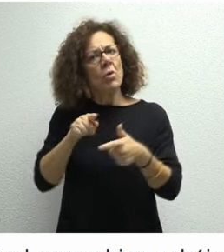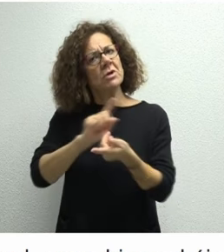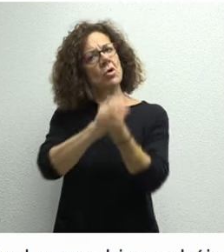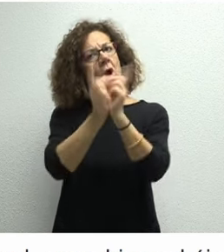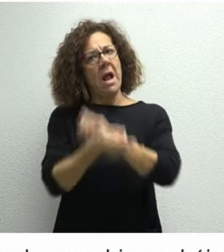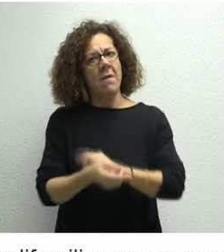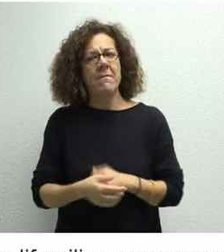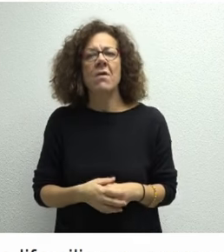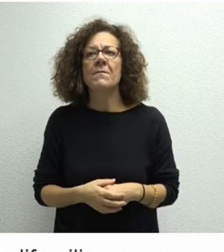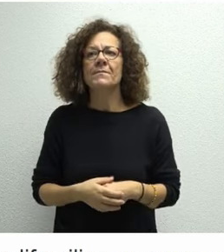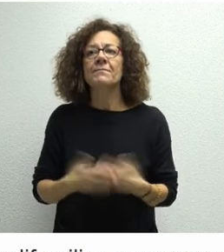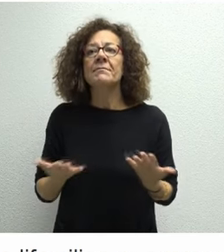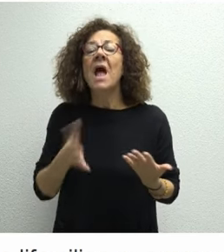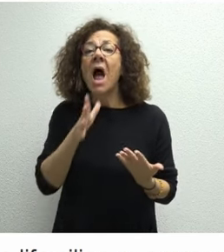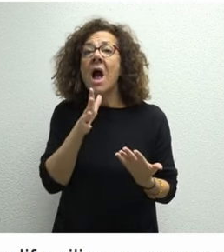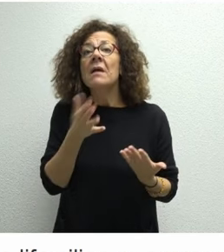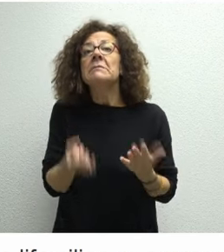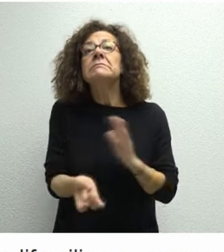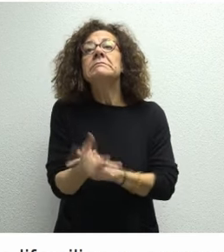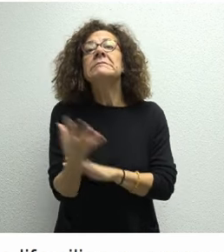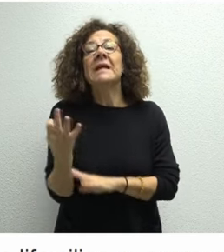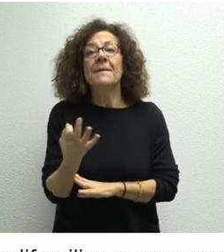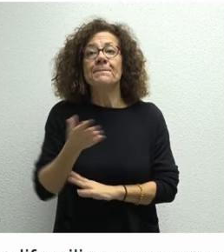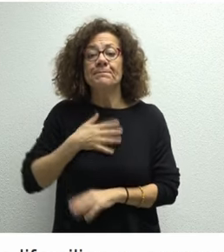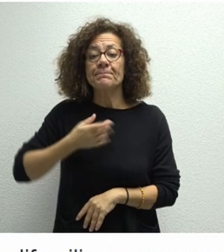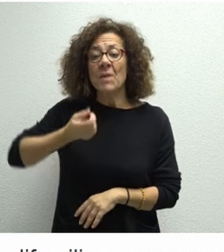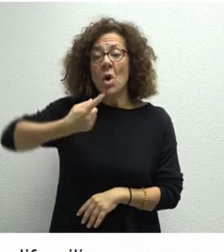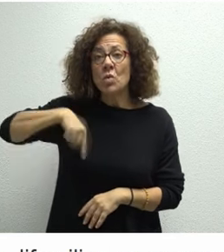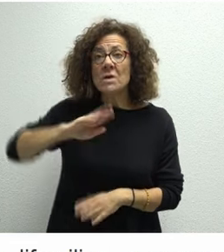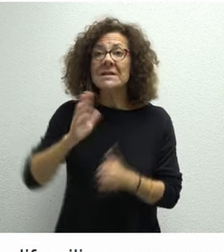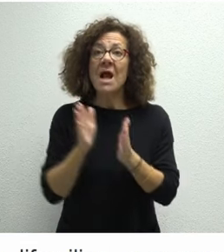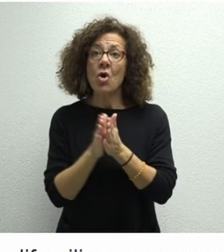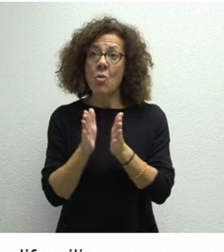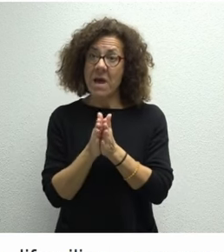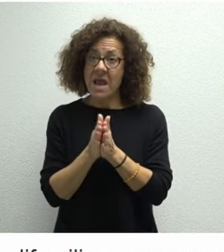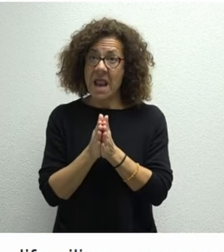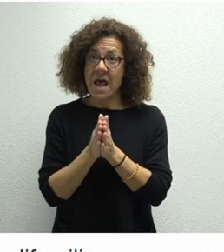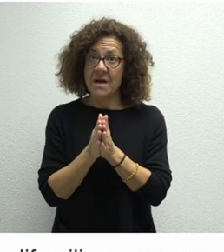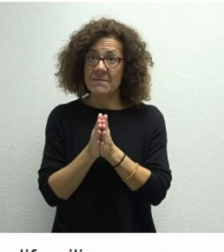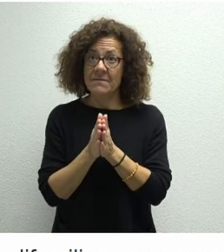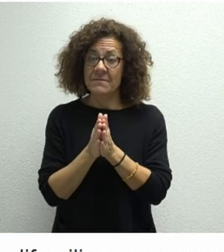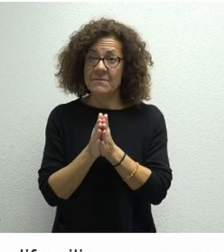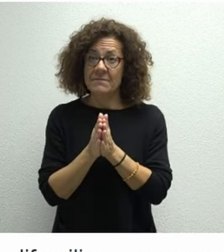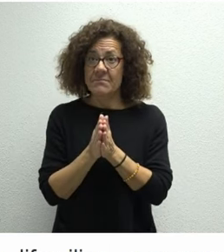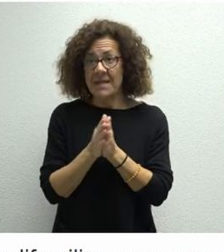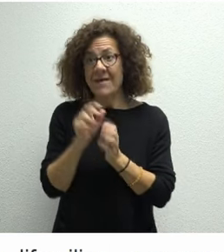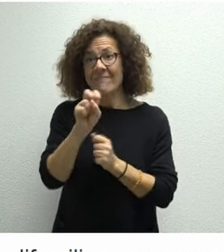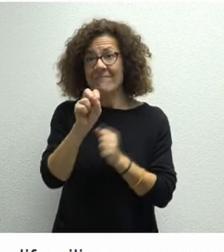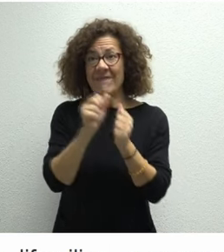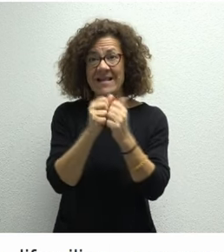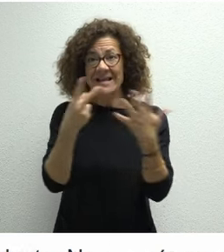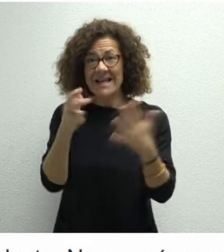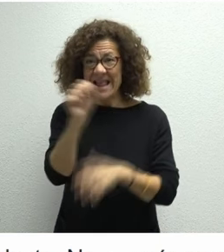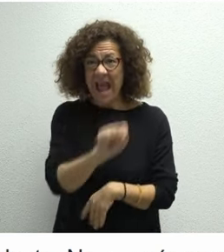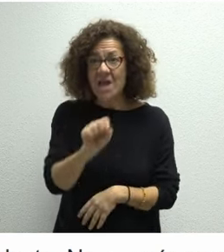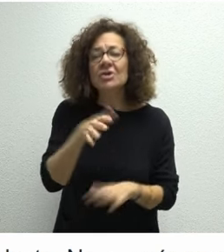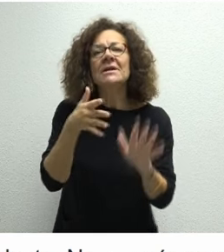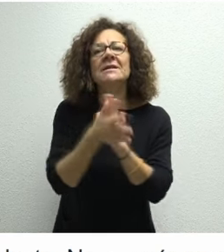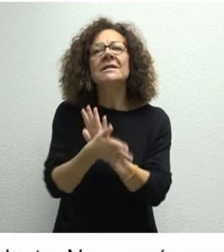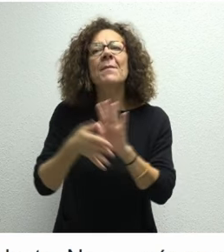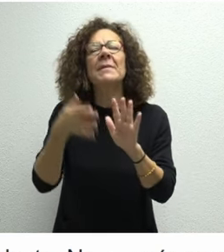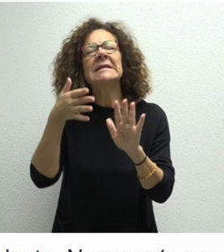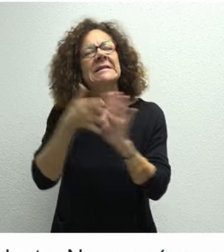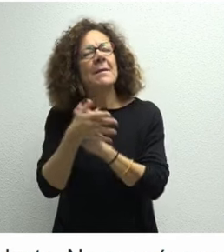la historia y qué es lo que pasó pues nuestra compañera que fue compañera nuestra rante de 27 años eh siempre cuenta